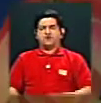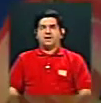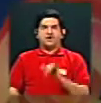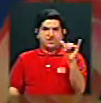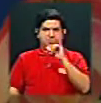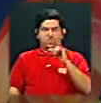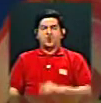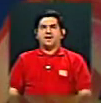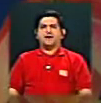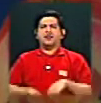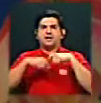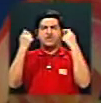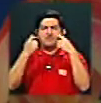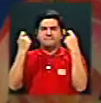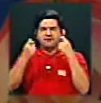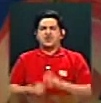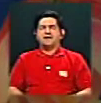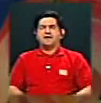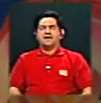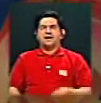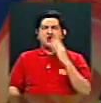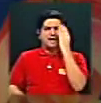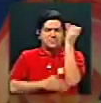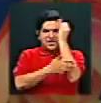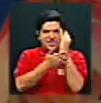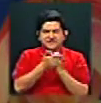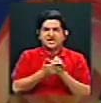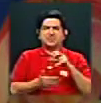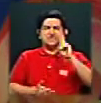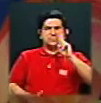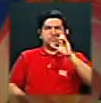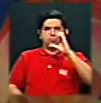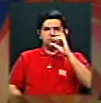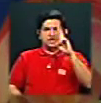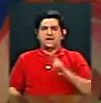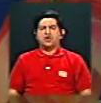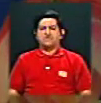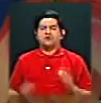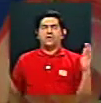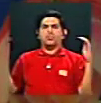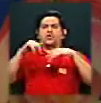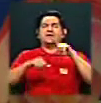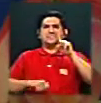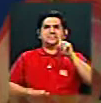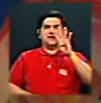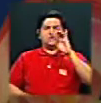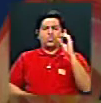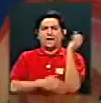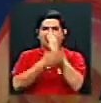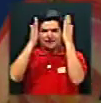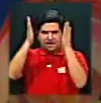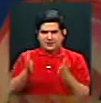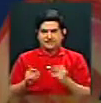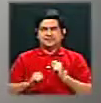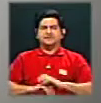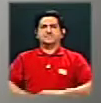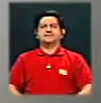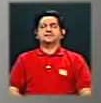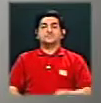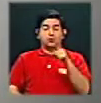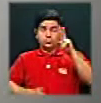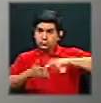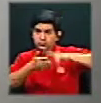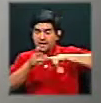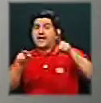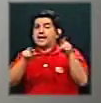también, Feria de Bellas Artes de la Universidad de Costa Rica reunirá a 140 artistas. Usted puede